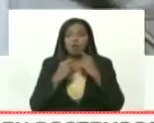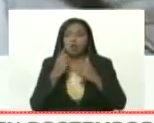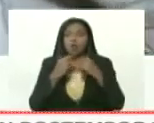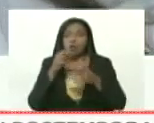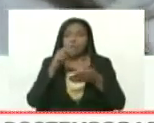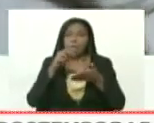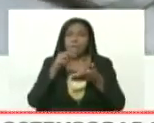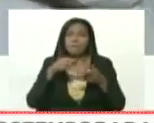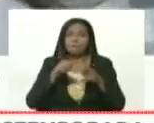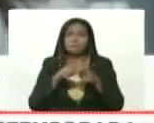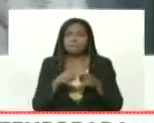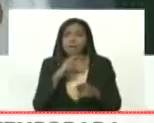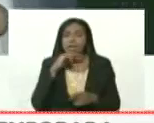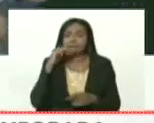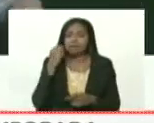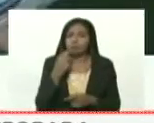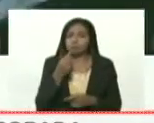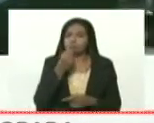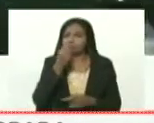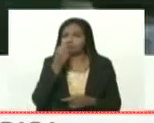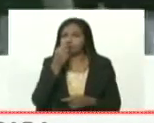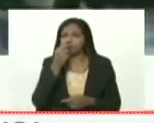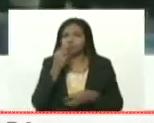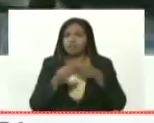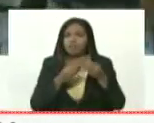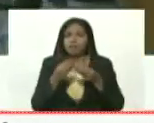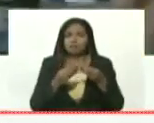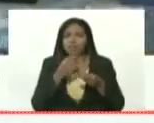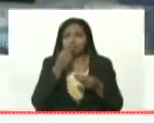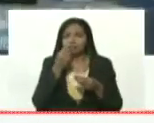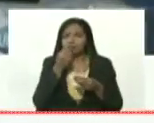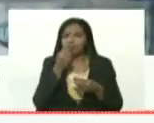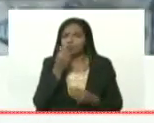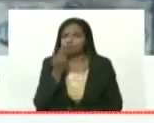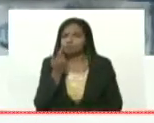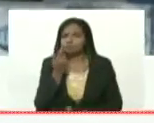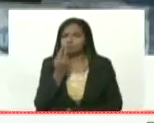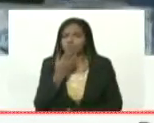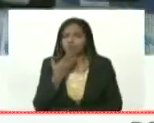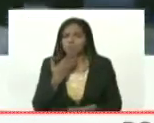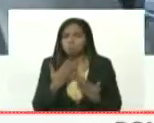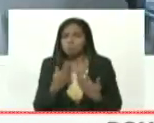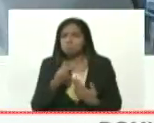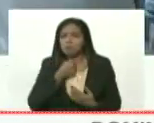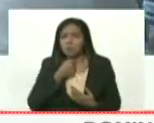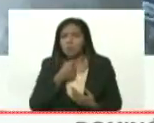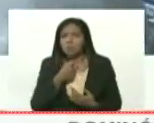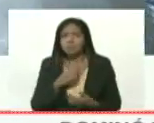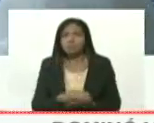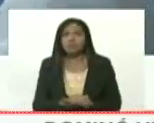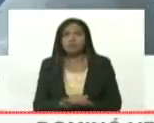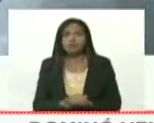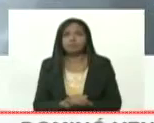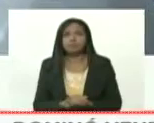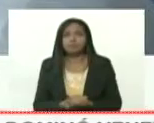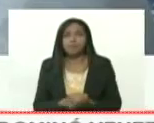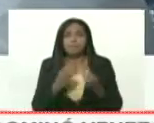Sabe bien sabroso, ¿viste? La stevia. ¿Qué le hacen para que tenga un sabor así tan agradable, vale? Usamos mentol